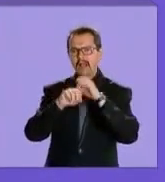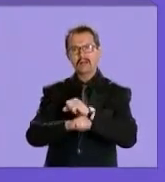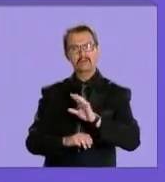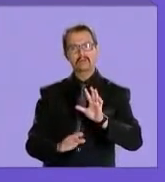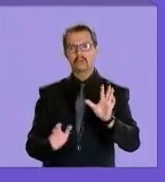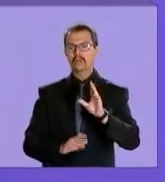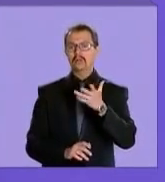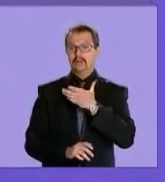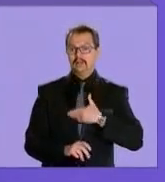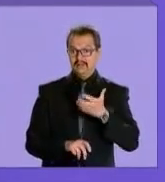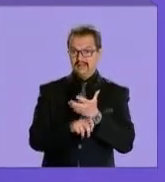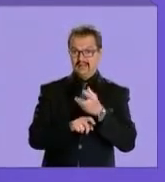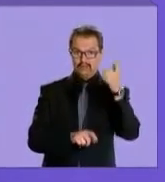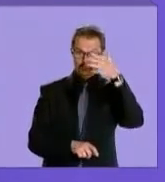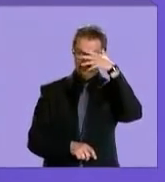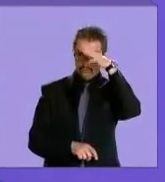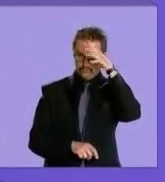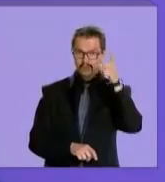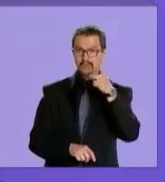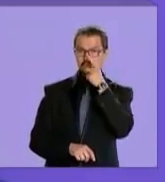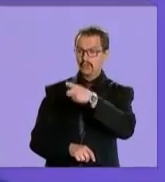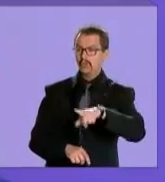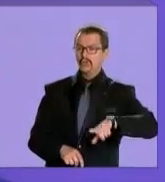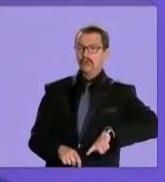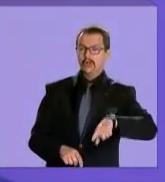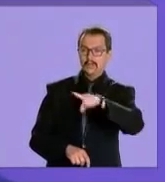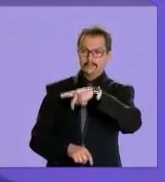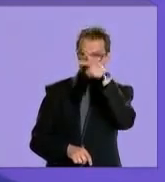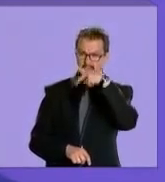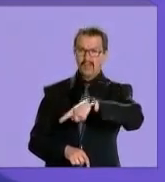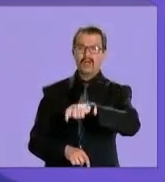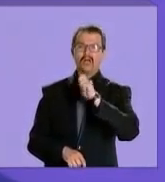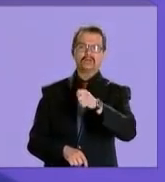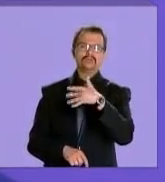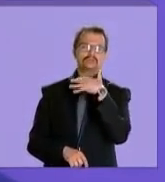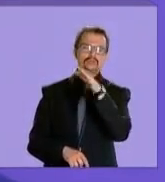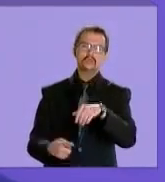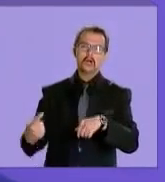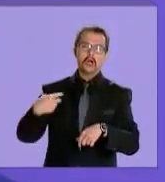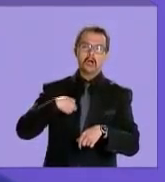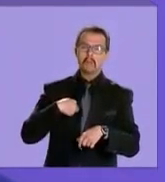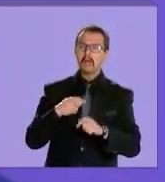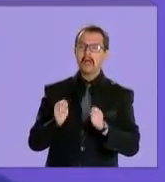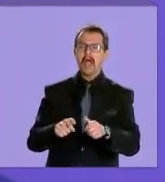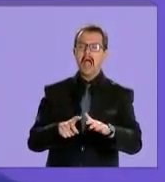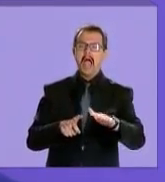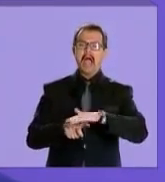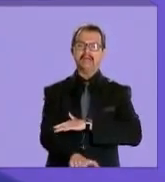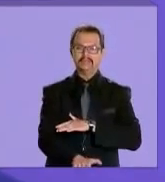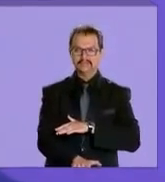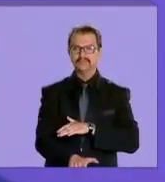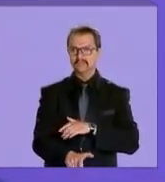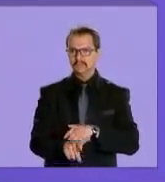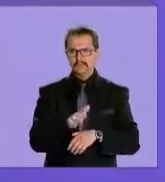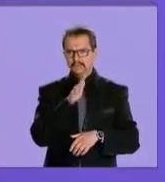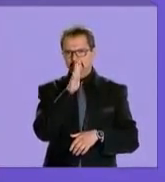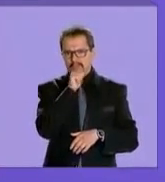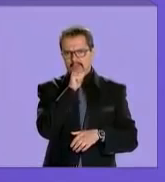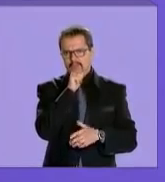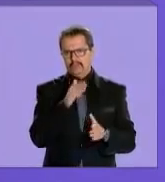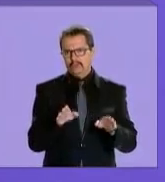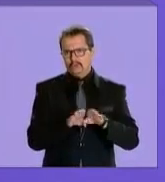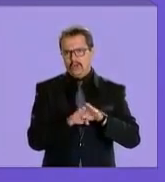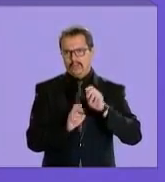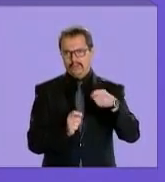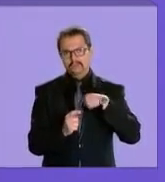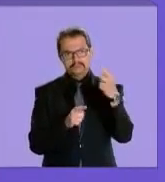mexico es mucho decir y que se hayan trazado a tron en negocios que él